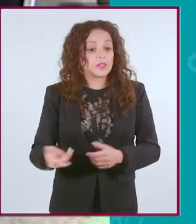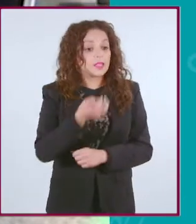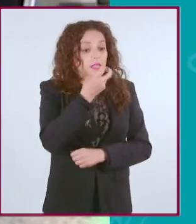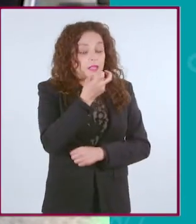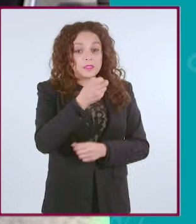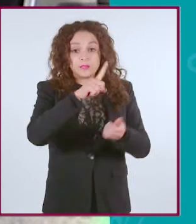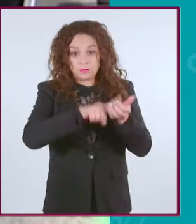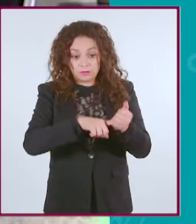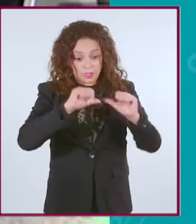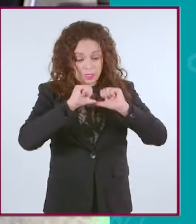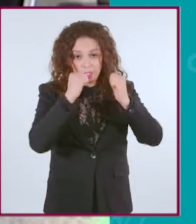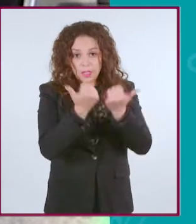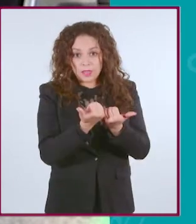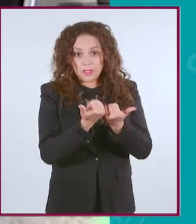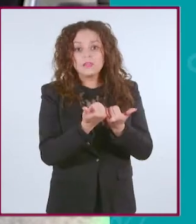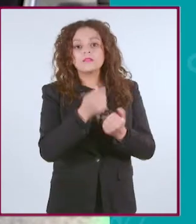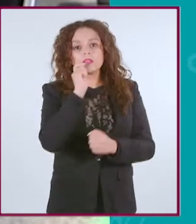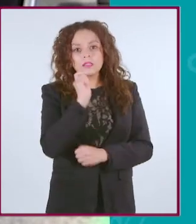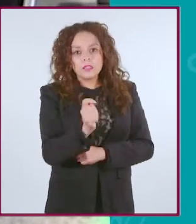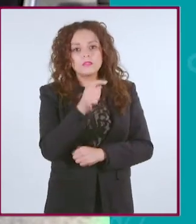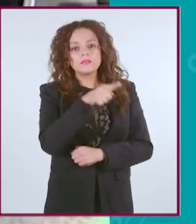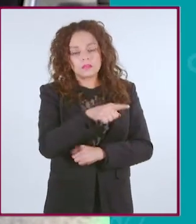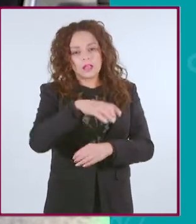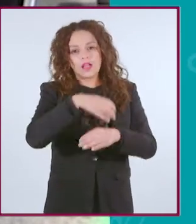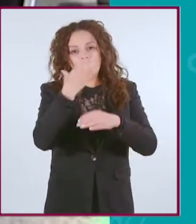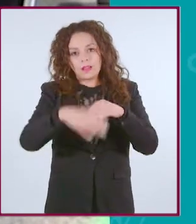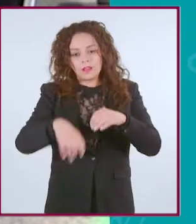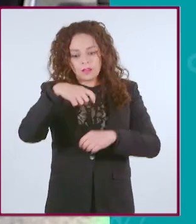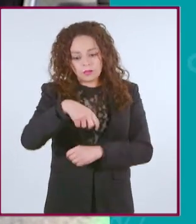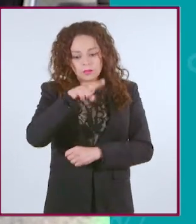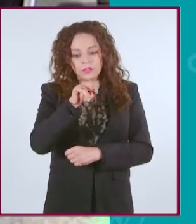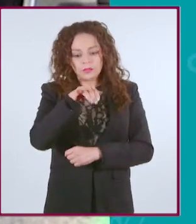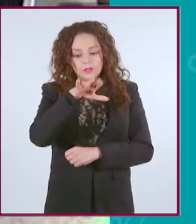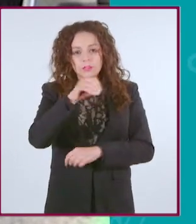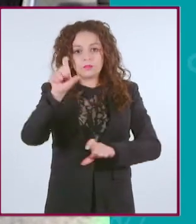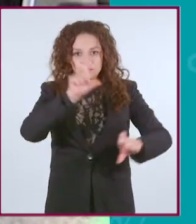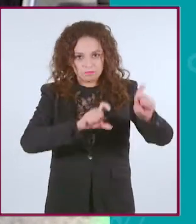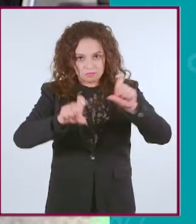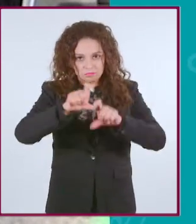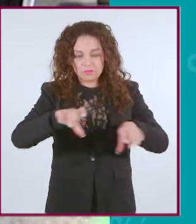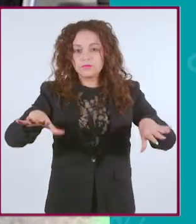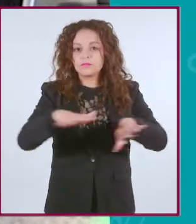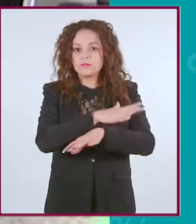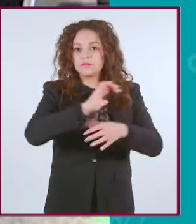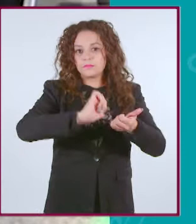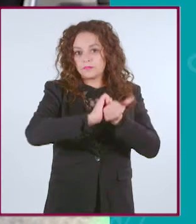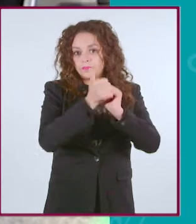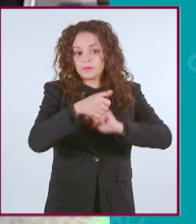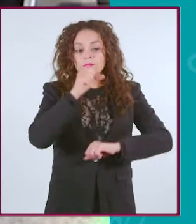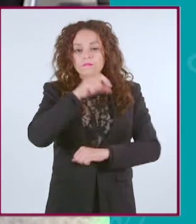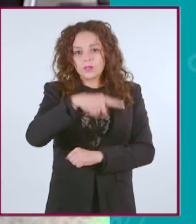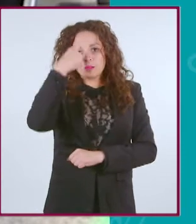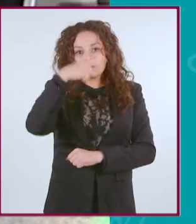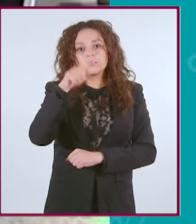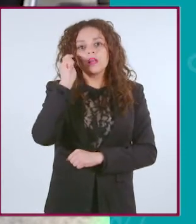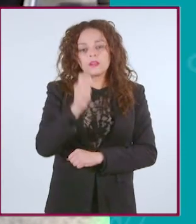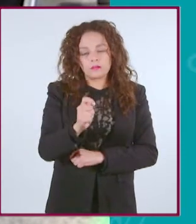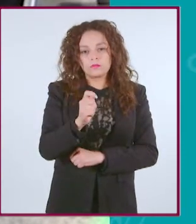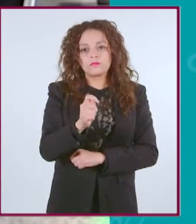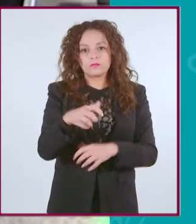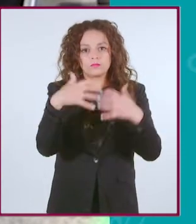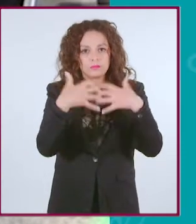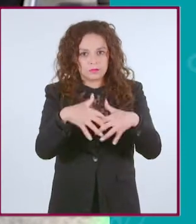departamento se conoce como el departamento de acabados químicos y de transformaciones también de acabados mecánicos